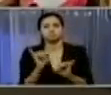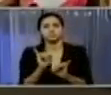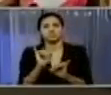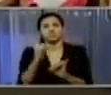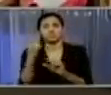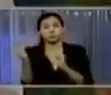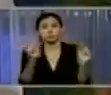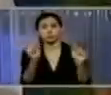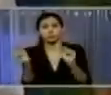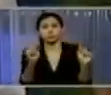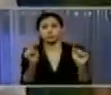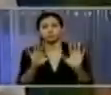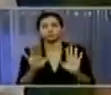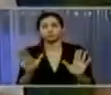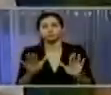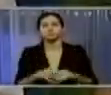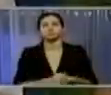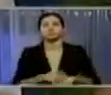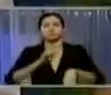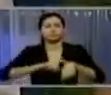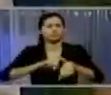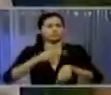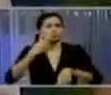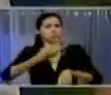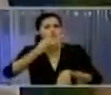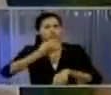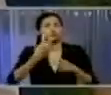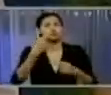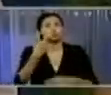debate, a las 2 de la tarde en punto,